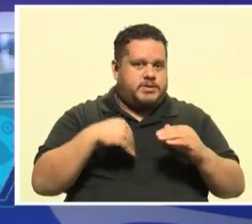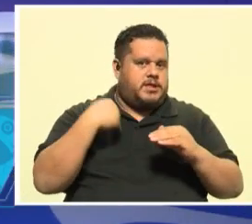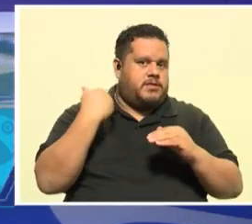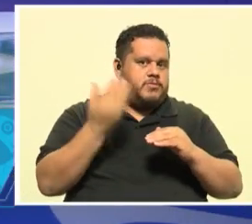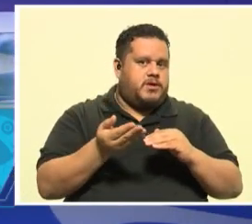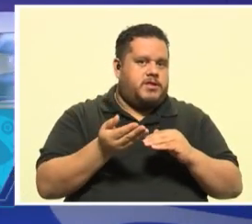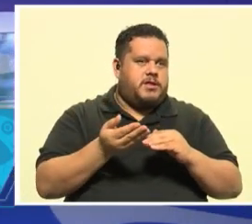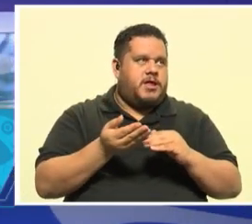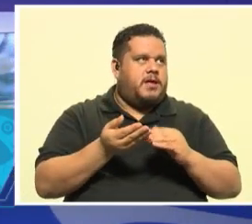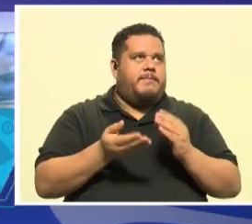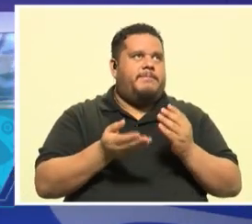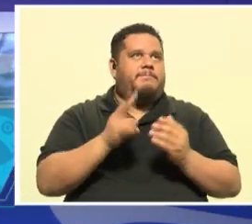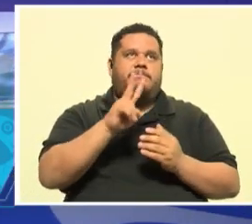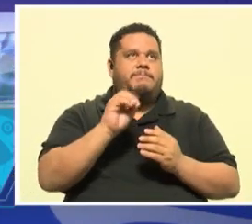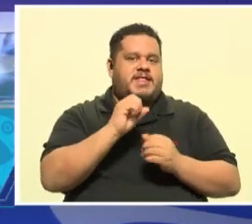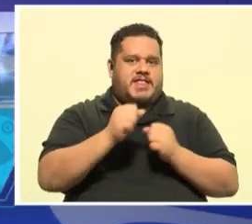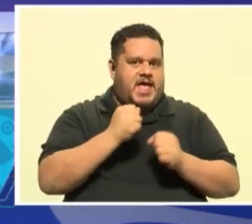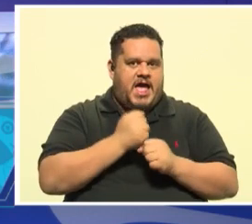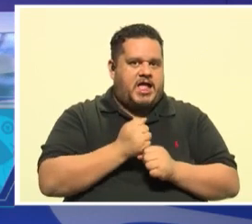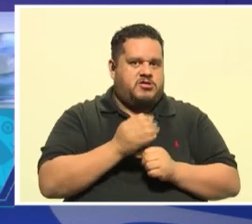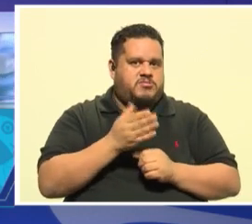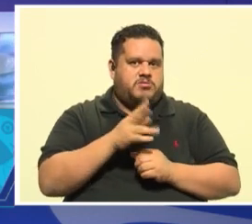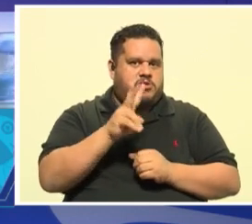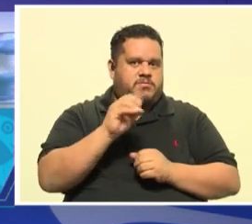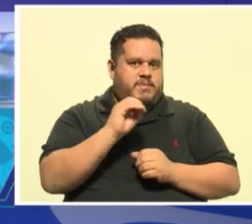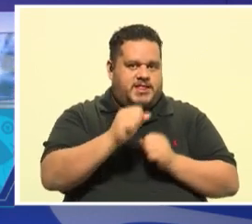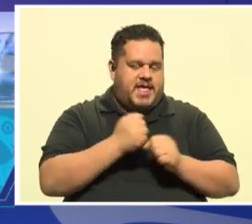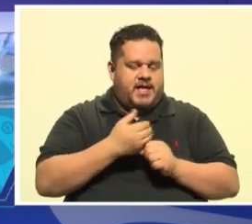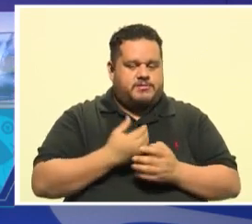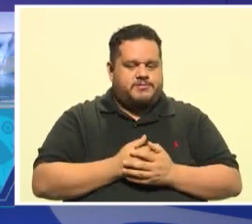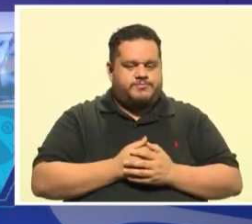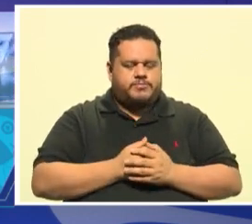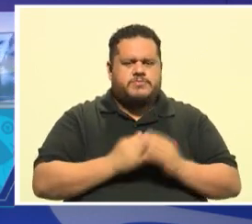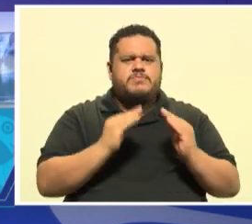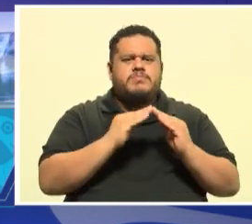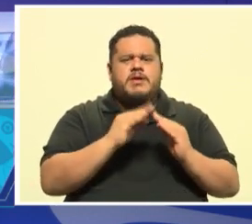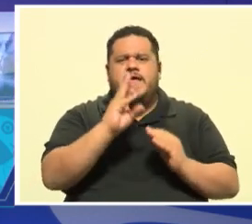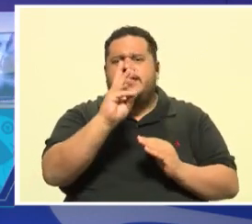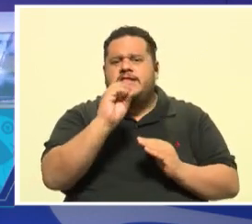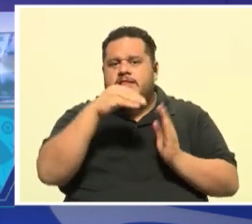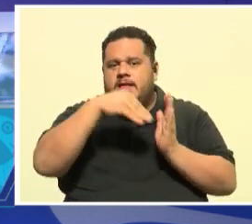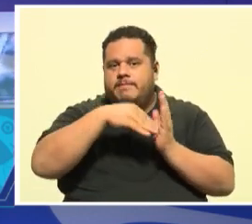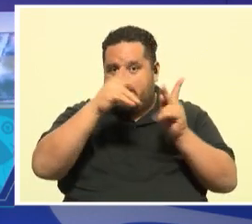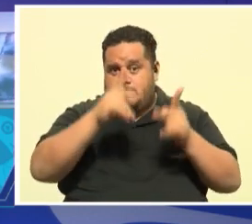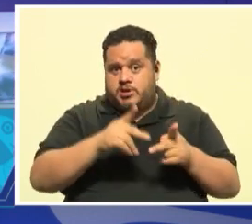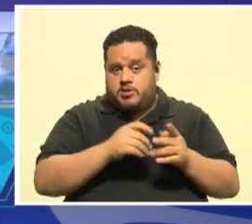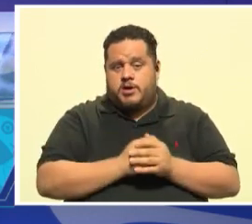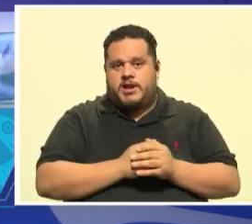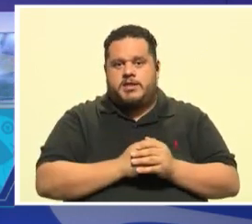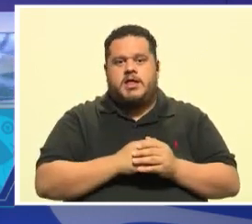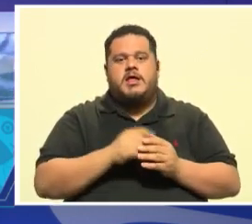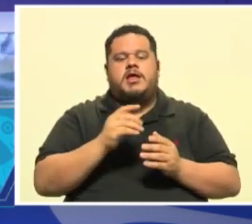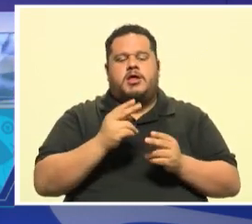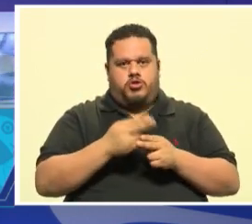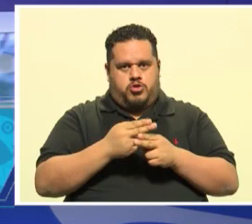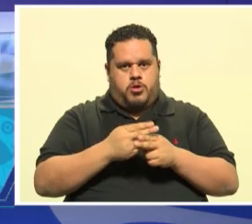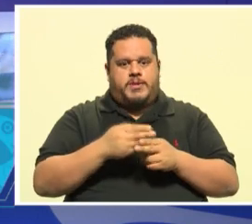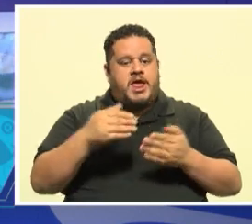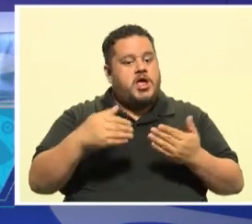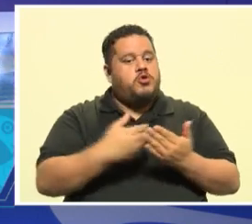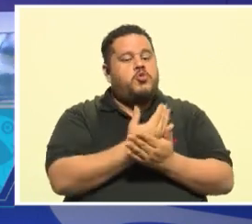epidemiológica y de salud en esta pandemia. La respuesta en general del Estado costarricense ha sido